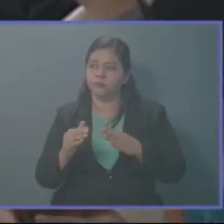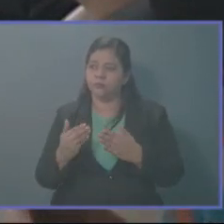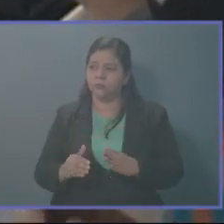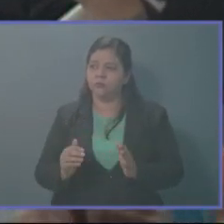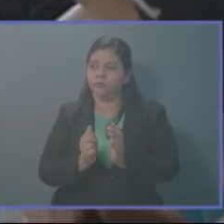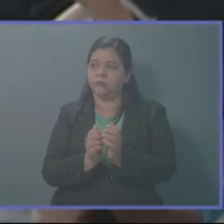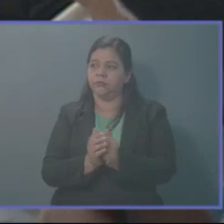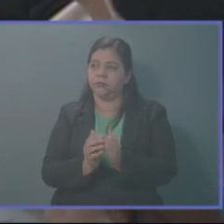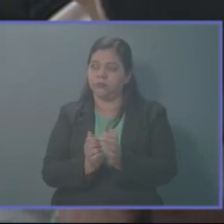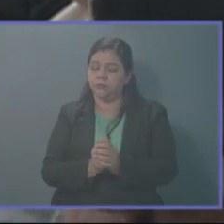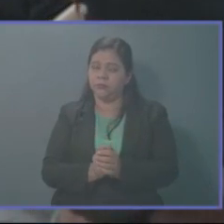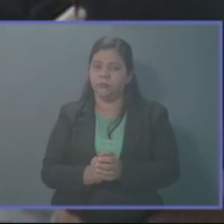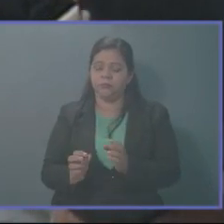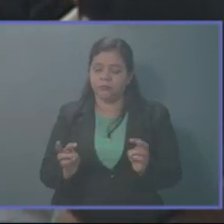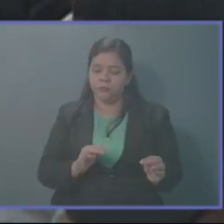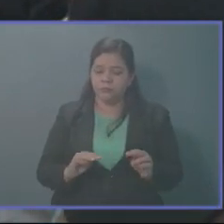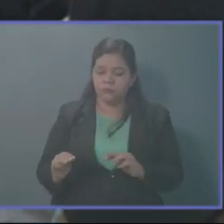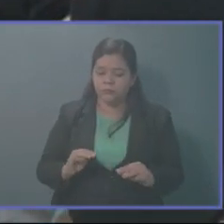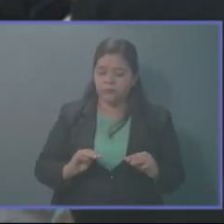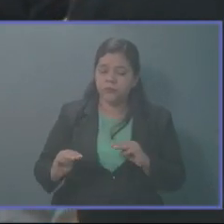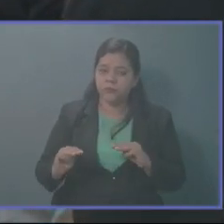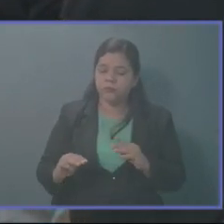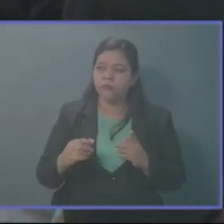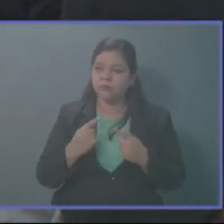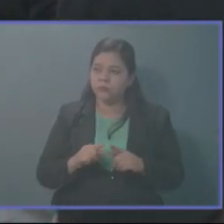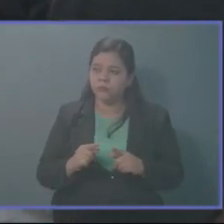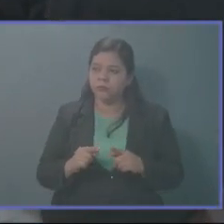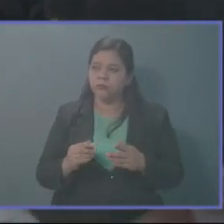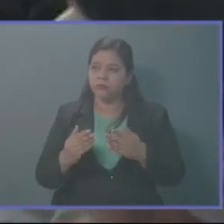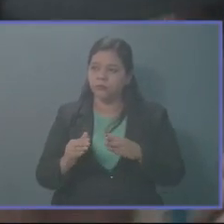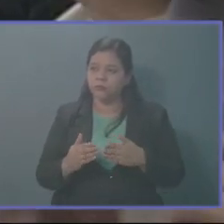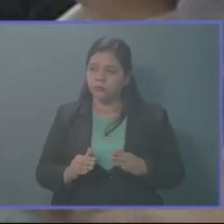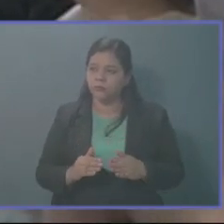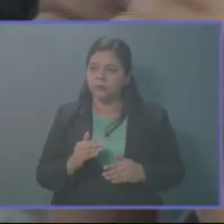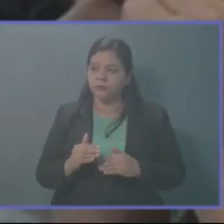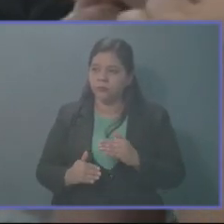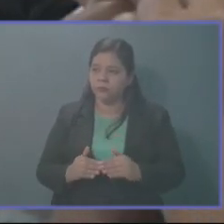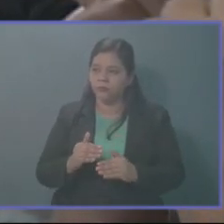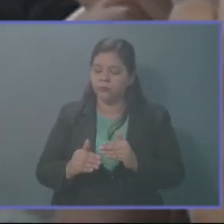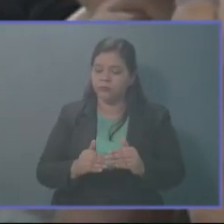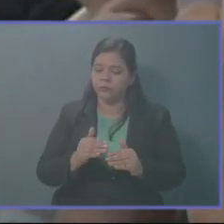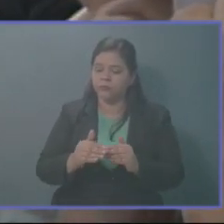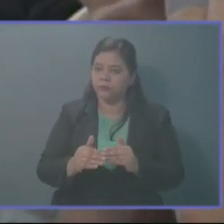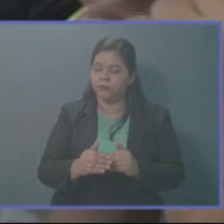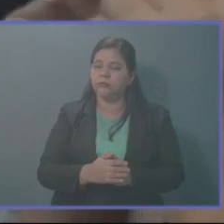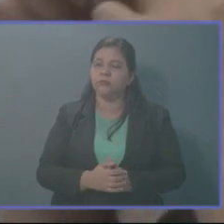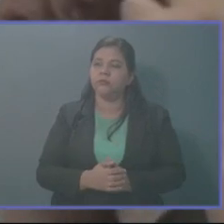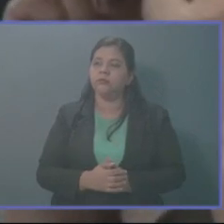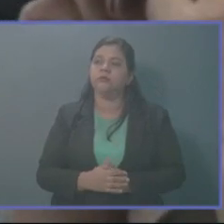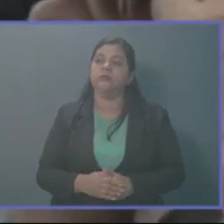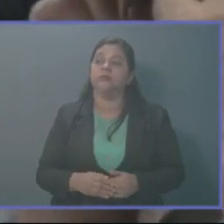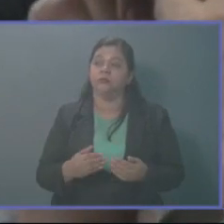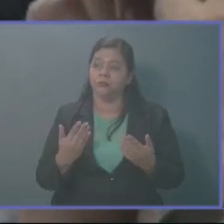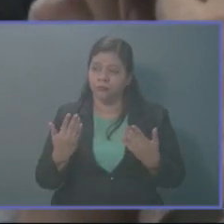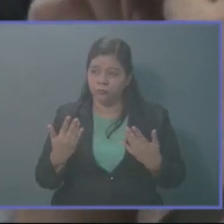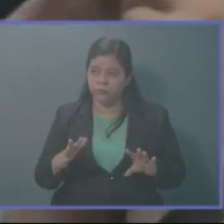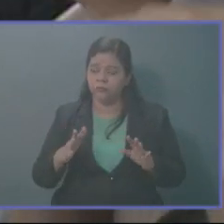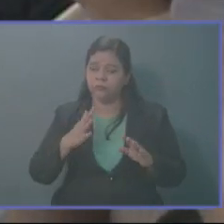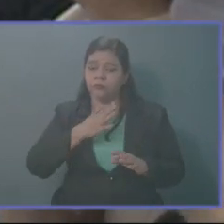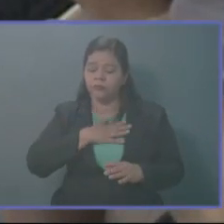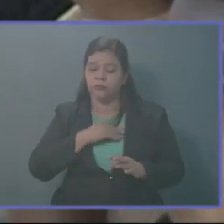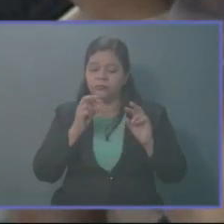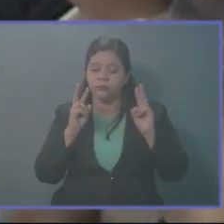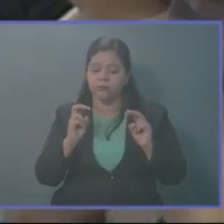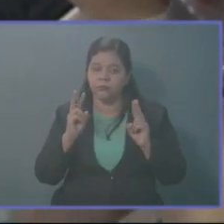de movilidad para hacer una serie de procedimientos que corresponden a este tema